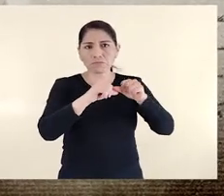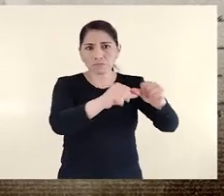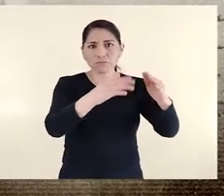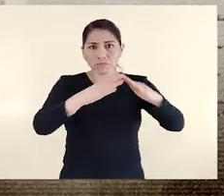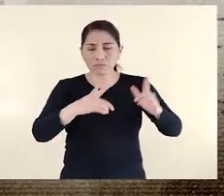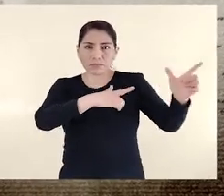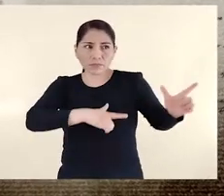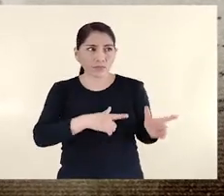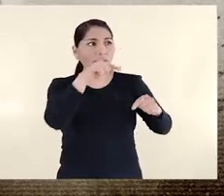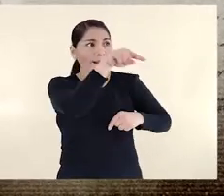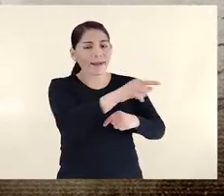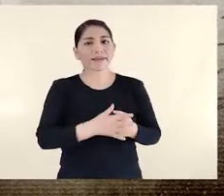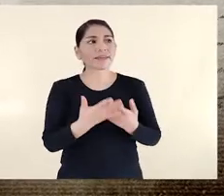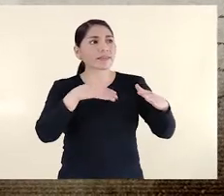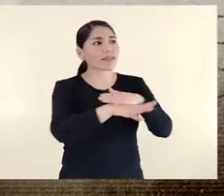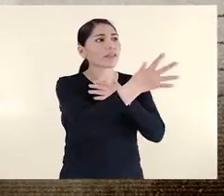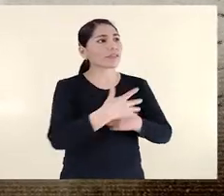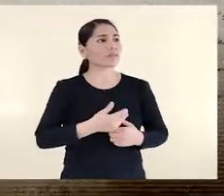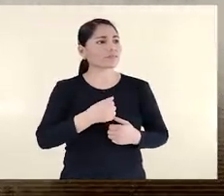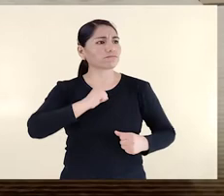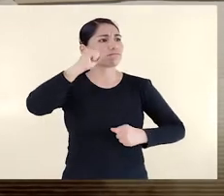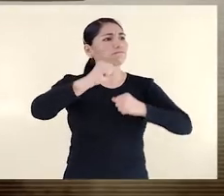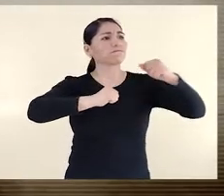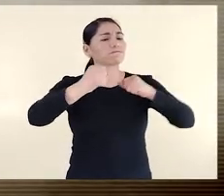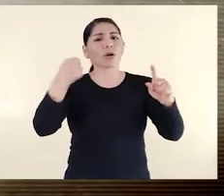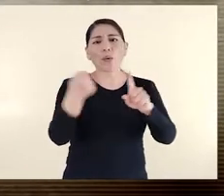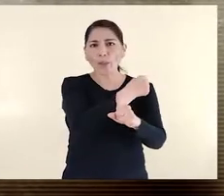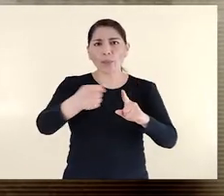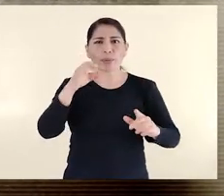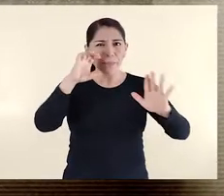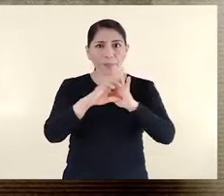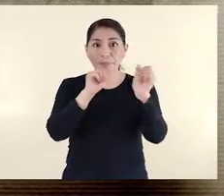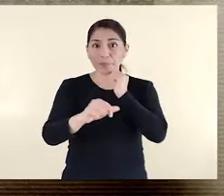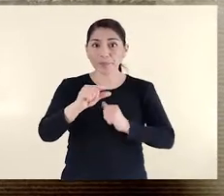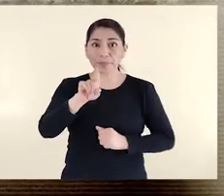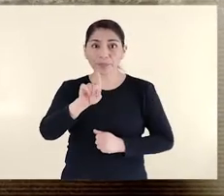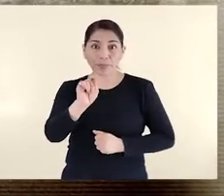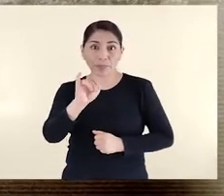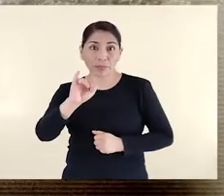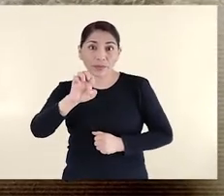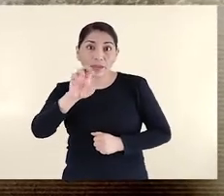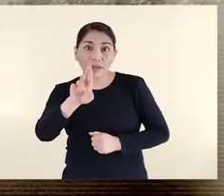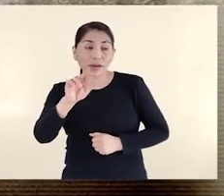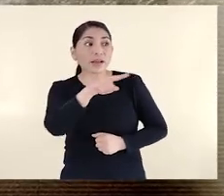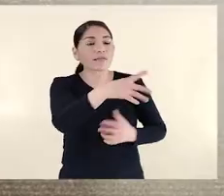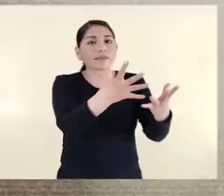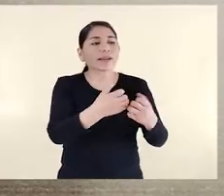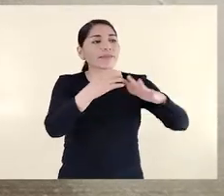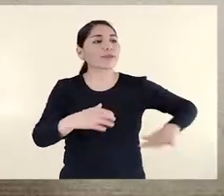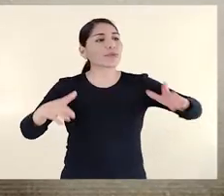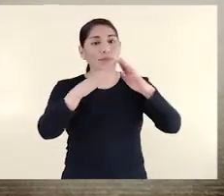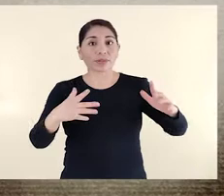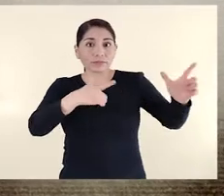independencia continuó su uso como cuartel, en donde no faltaron rebeldías, amotinamientos y golpes, como los de los hermanos Gutiérrez, que